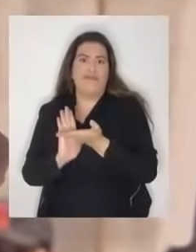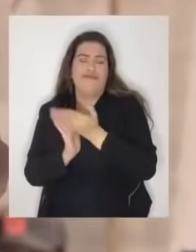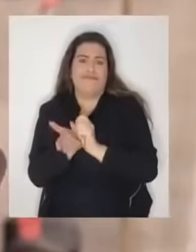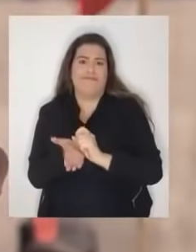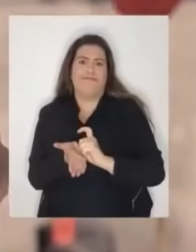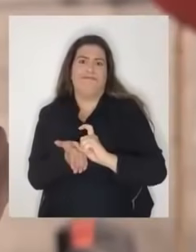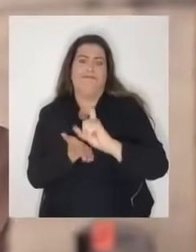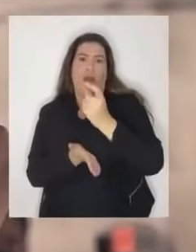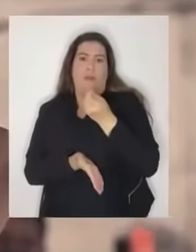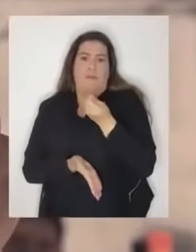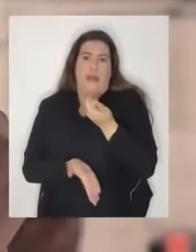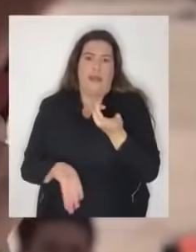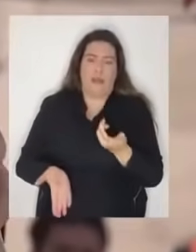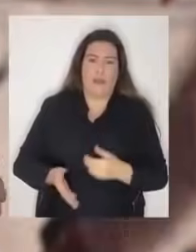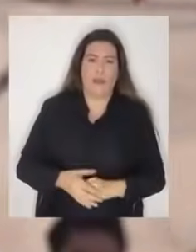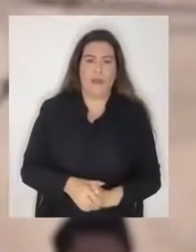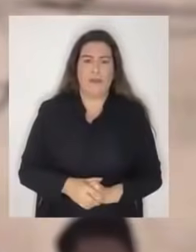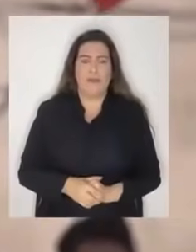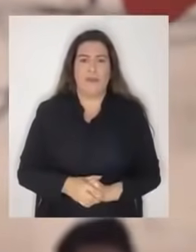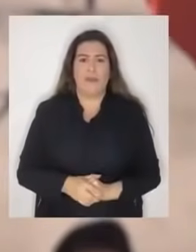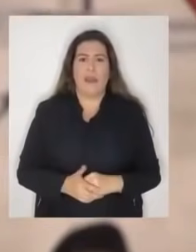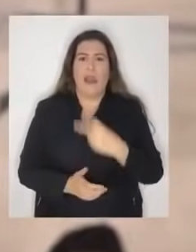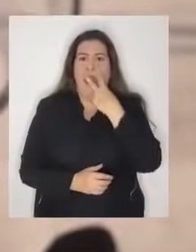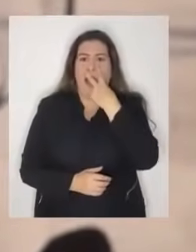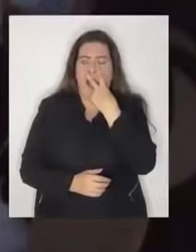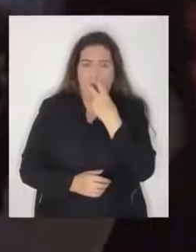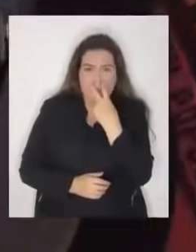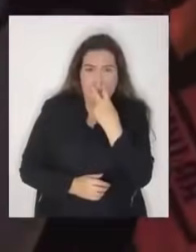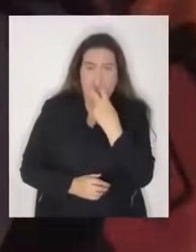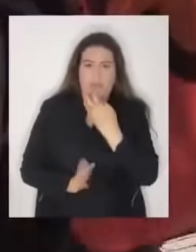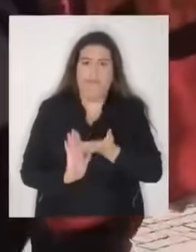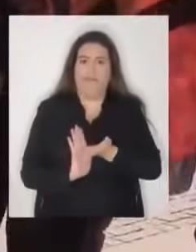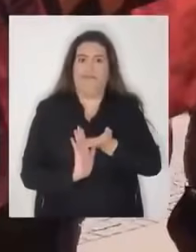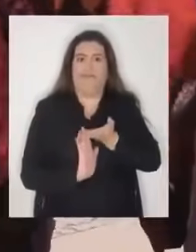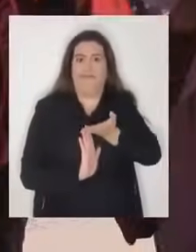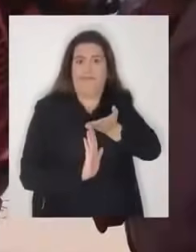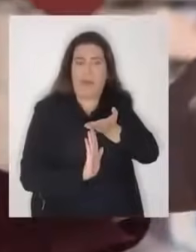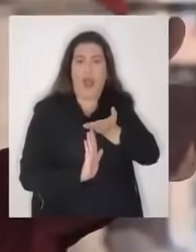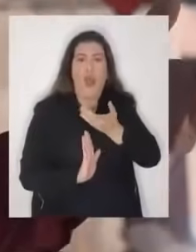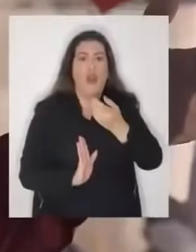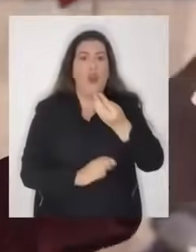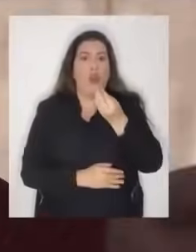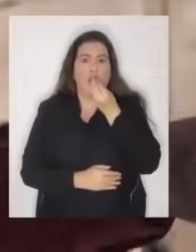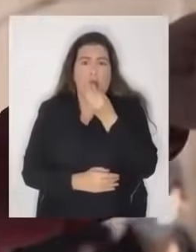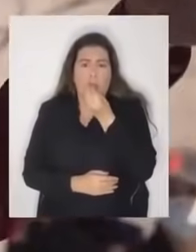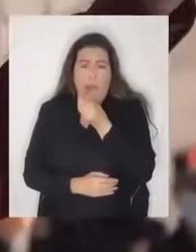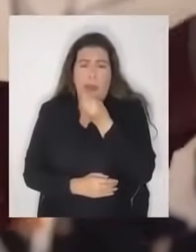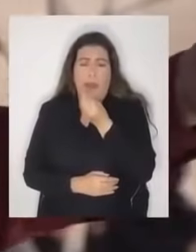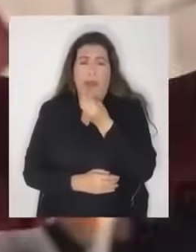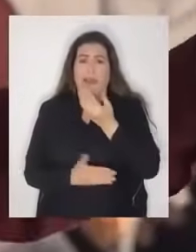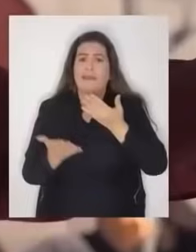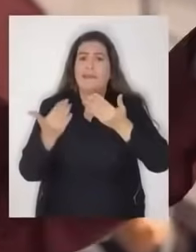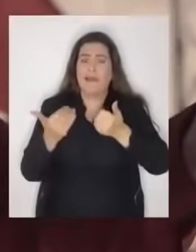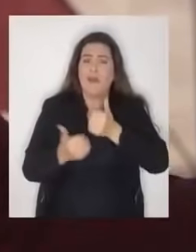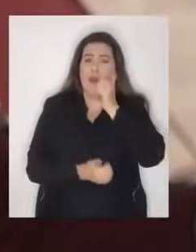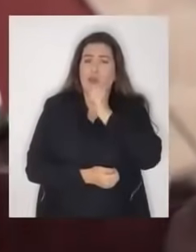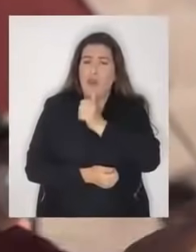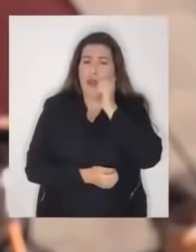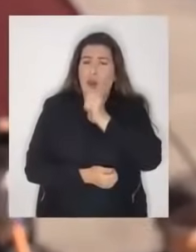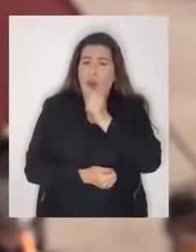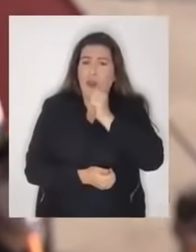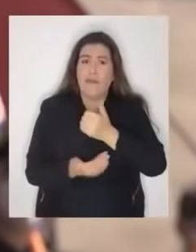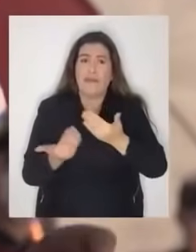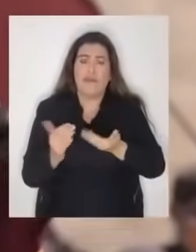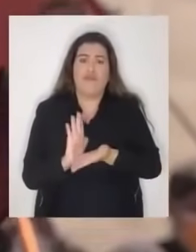desata, sube el gas, sube la comida constante y particular de todos los